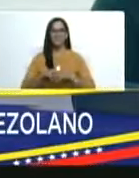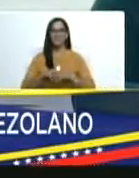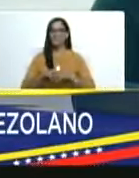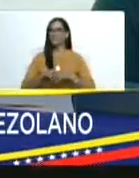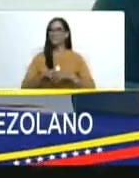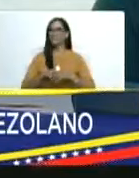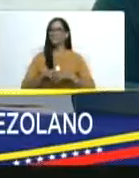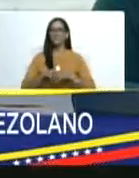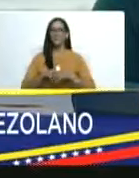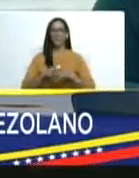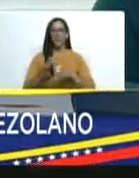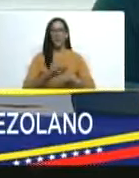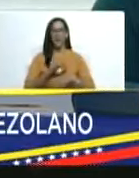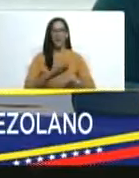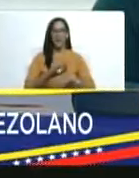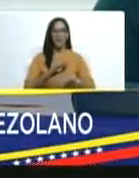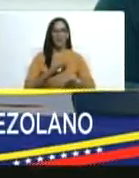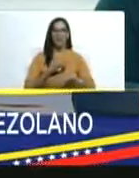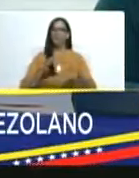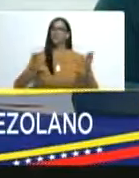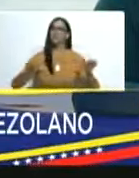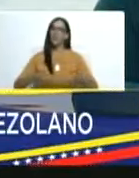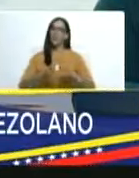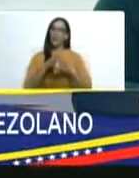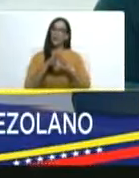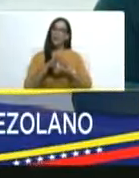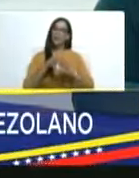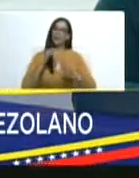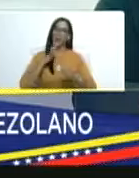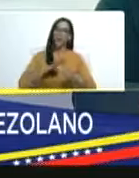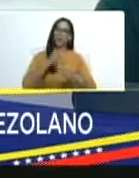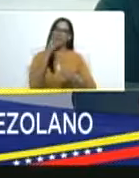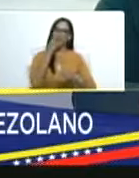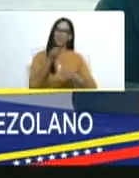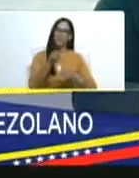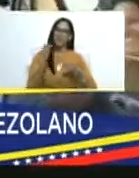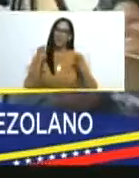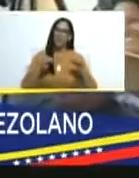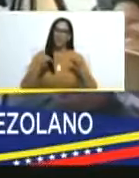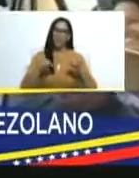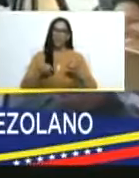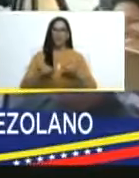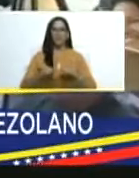Al alcalde de Cumaná, que nos está visitando por aquí.